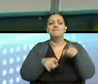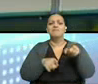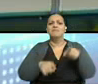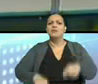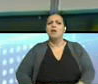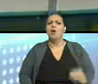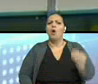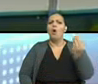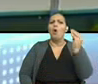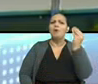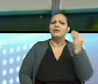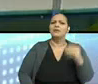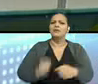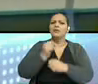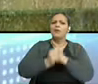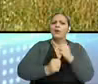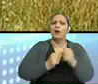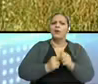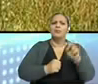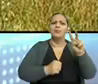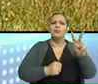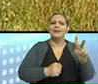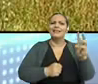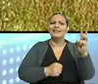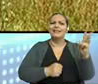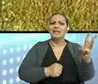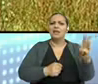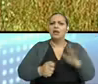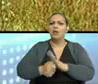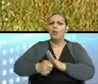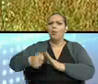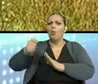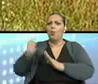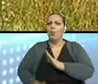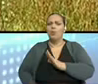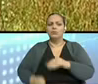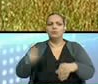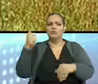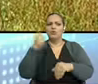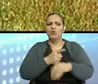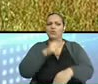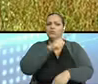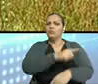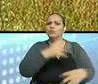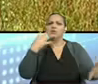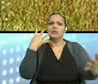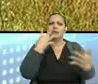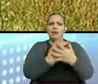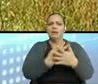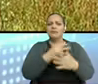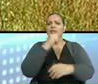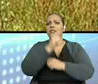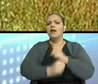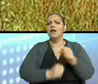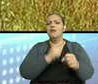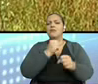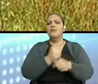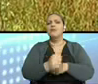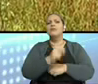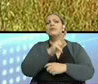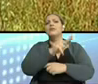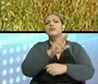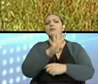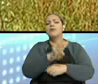de supervivencia. 34 años, 34 años. Yo no quiero convertirme